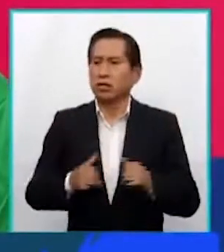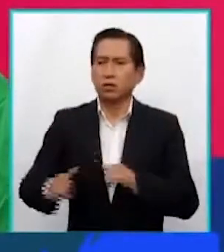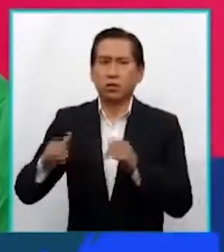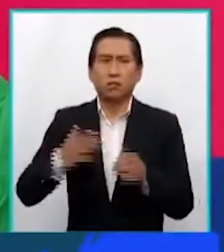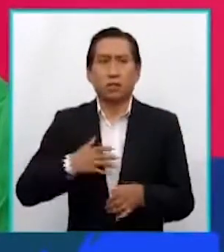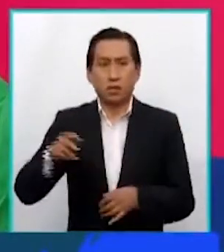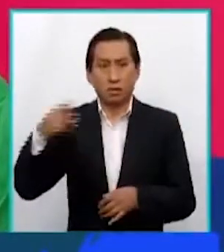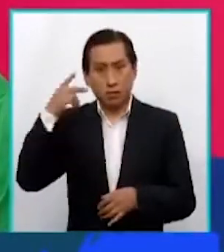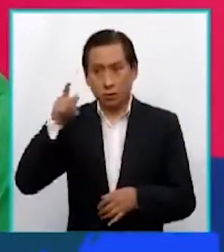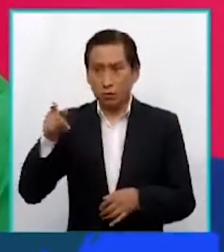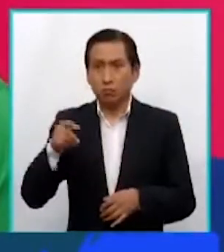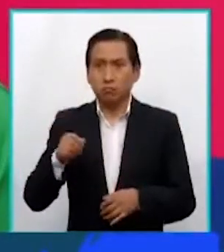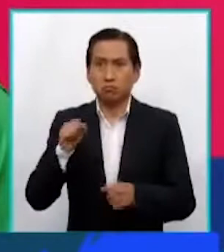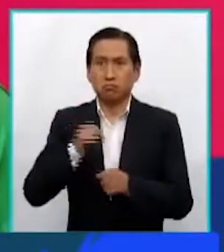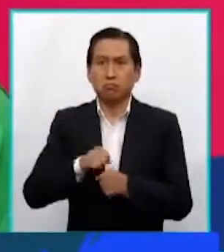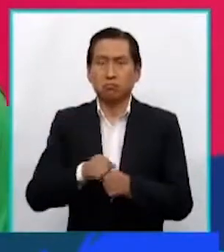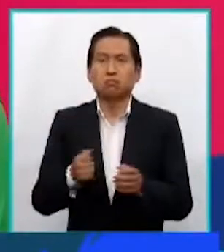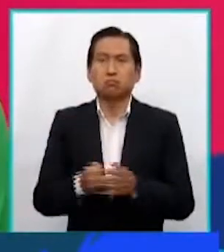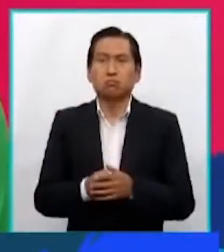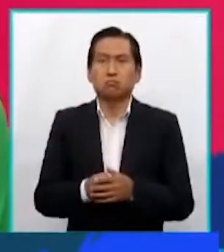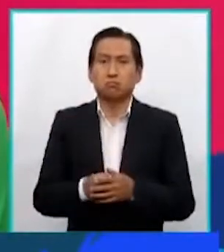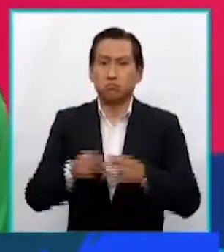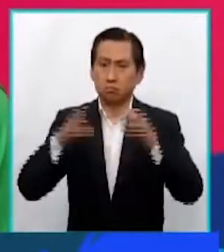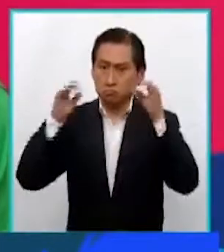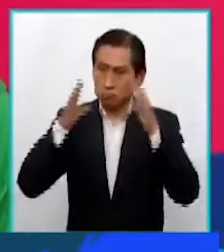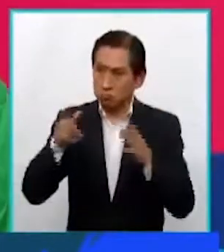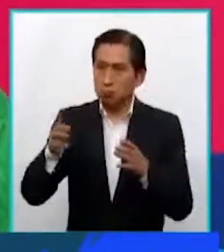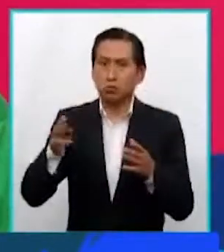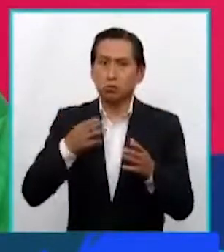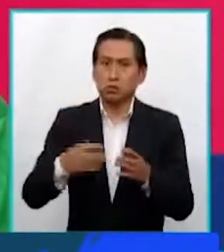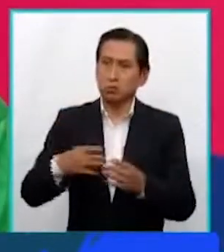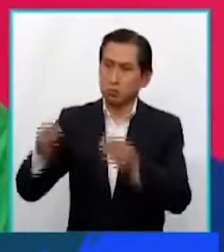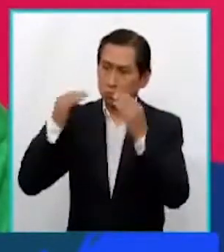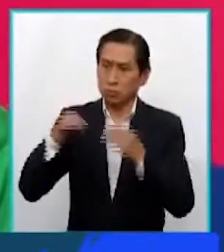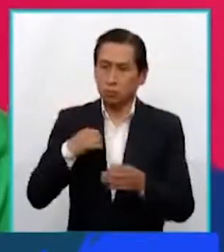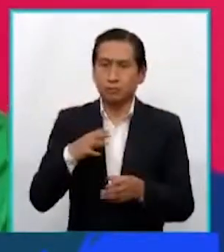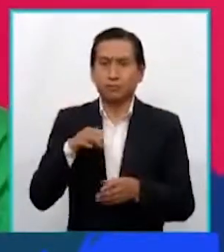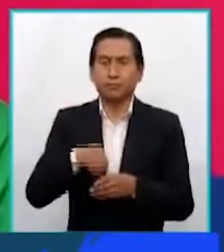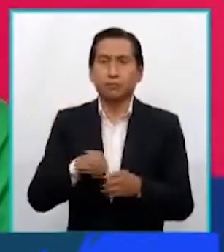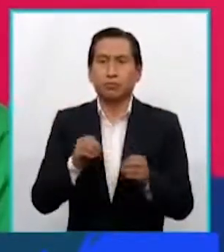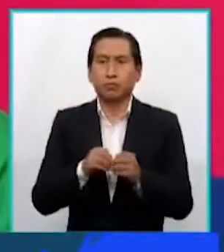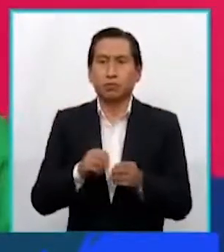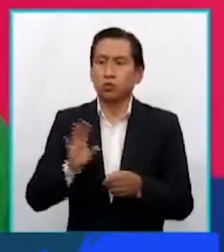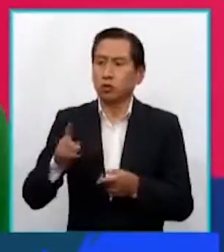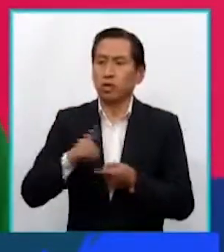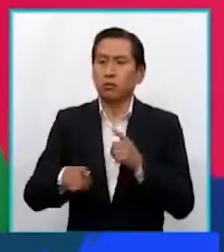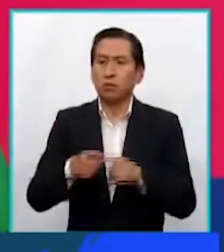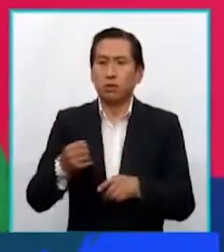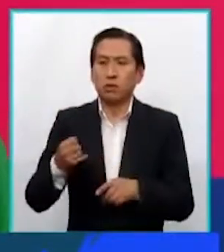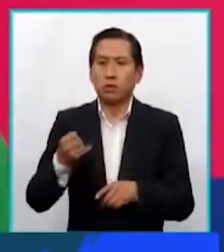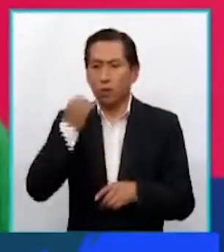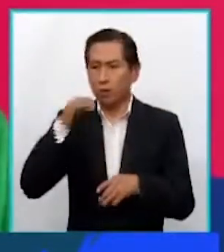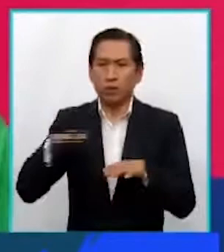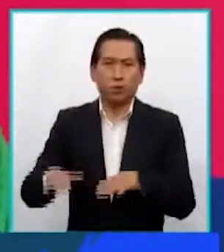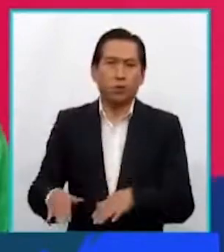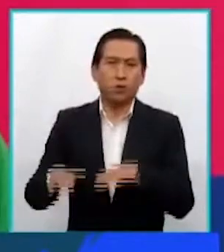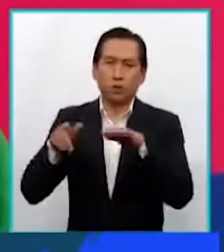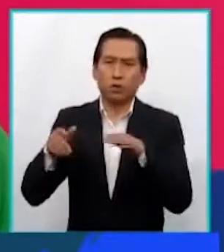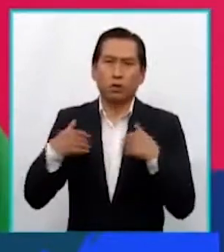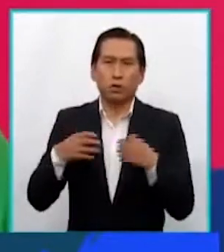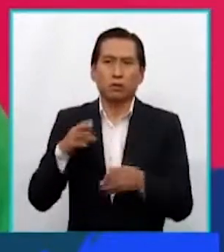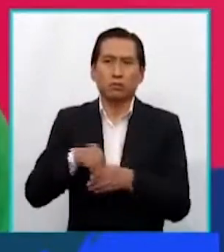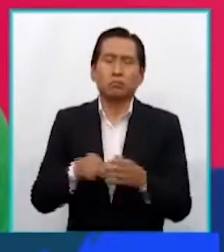mi primo, Javier Moyano. Ya. Yeah. Y mi maestro también de la música y del delirio. Y con su amigo de la infancia, Raúl Varela, que era un